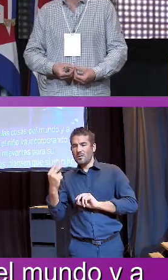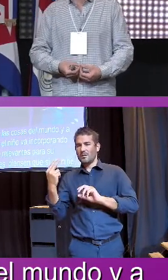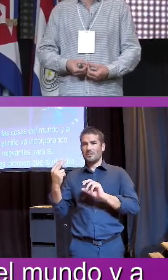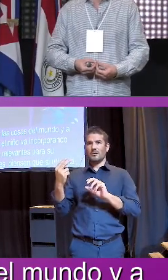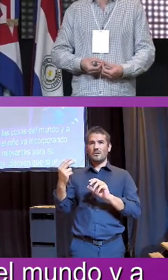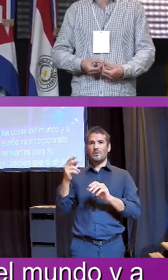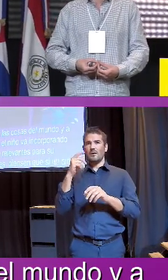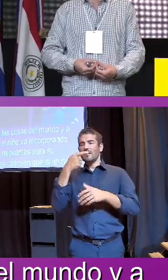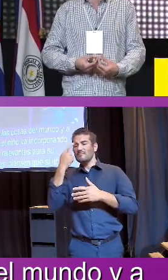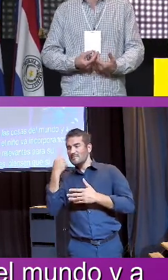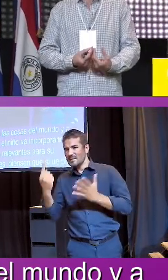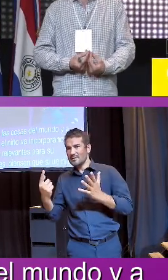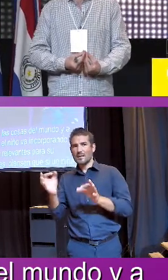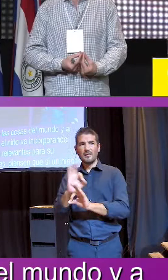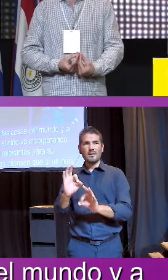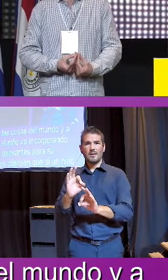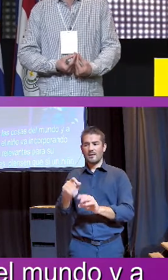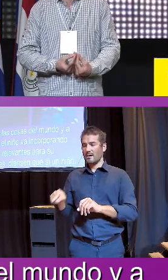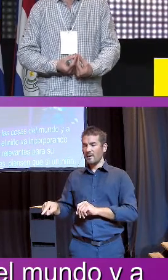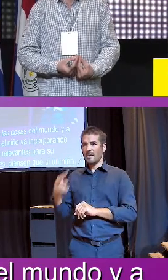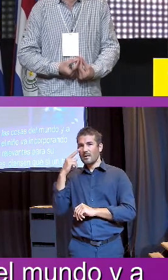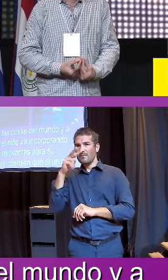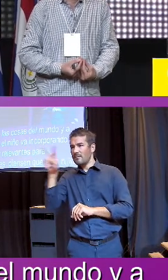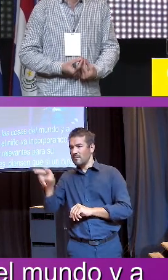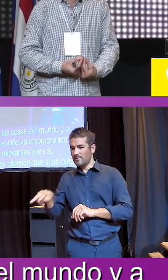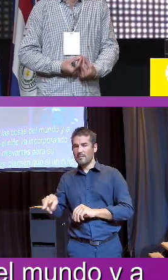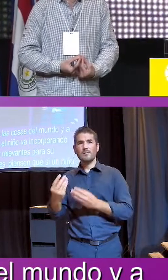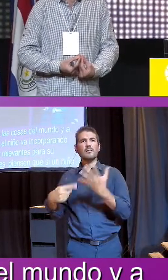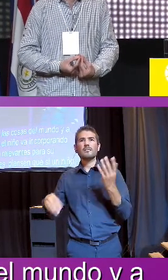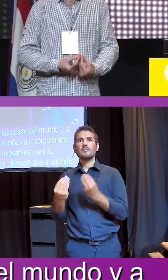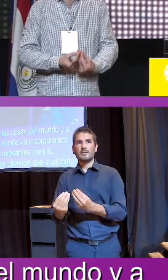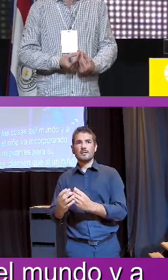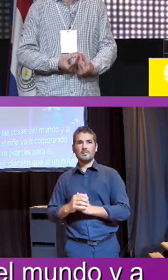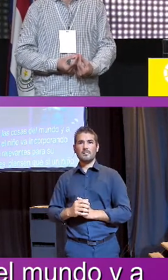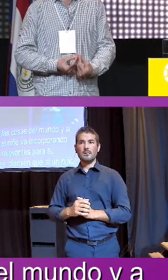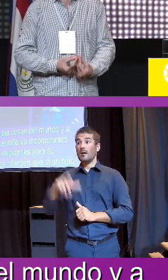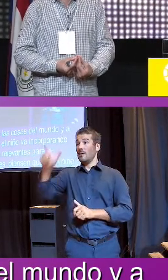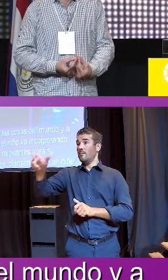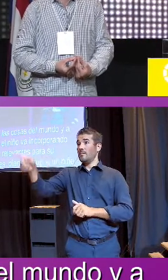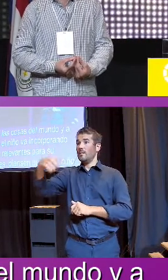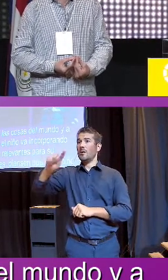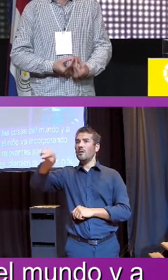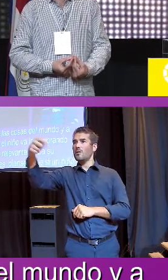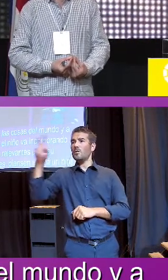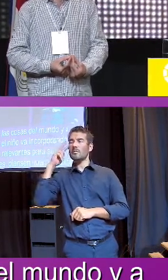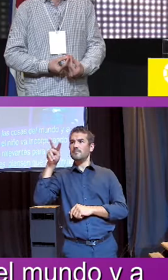interés de sus cuidadores, ¿qué miran mucho los cuidadores en general? A otras personas, ¿sí?